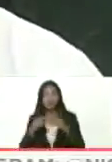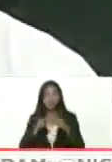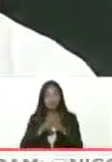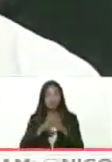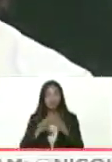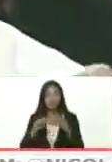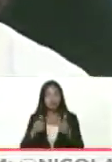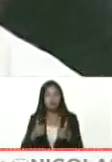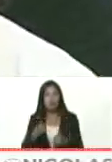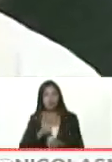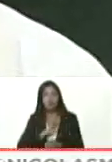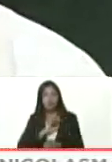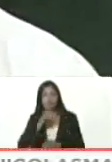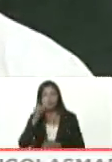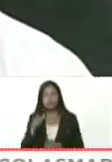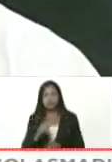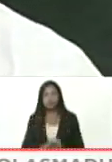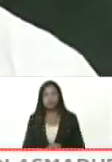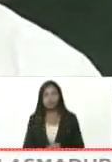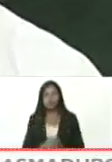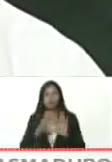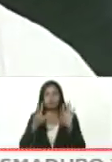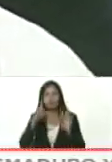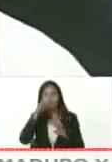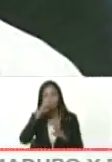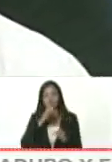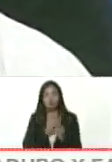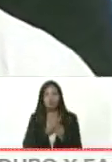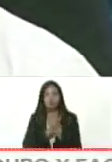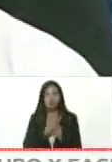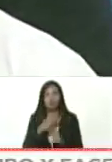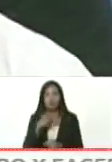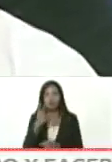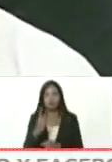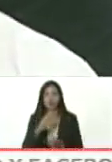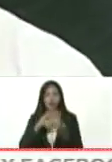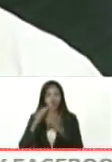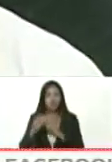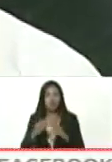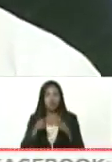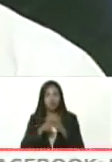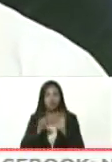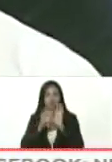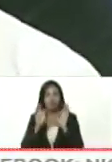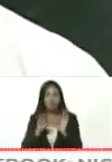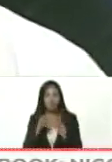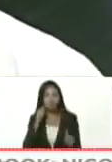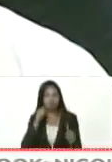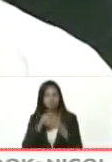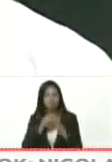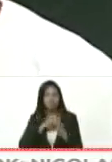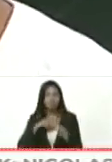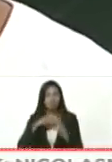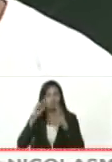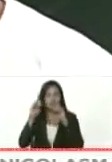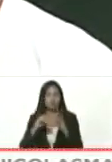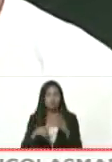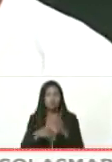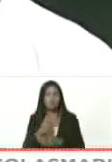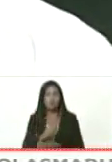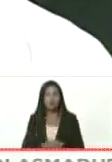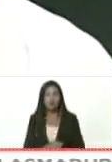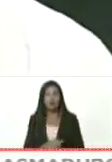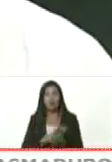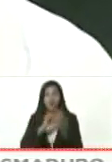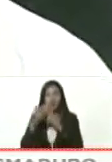persona, tengo ya 8 años trabajando dentro de la vocería del Consejo Comunal. Excelente. En este particular tomé la decisión junto con mi